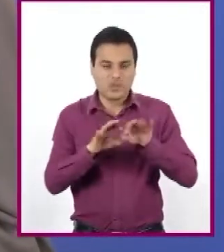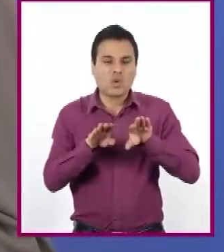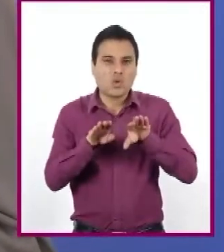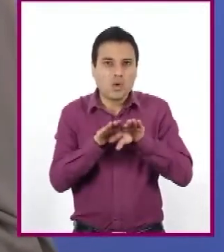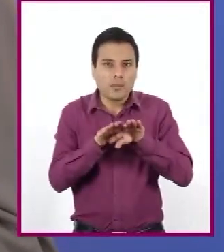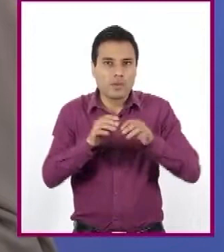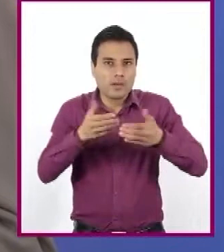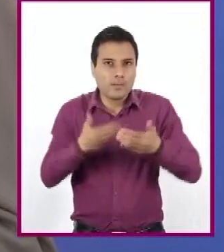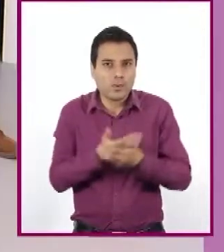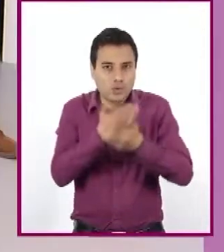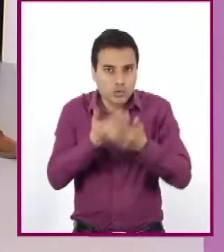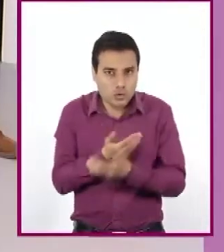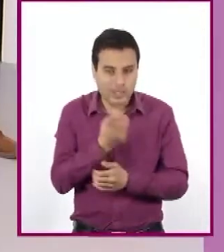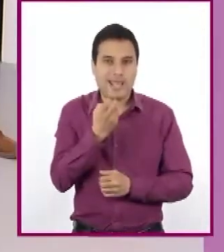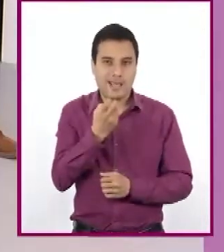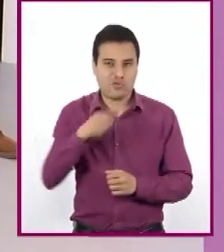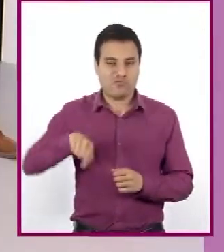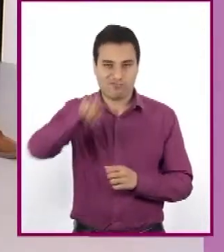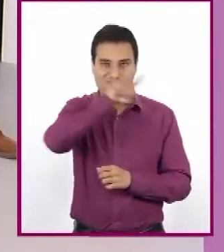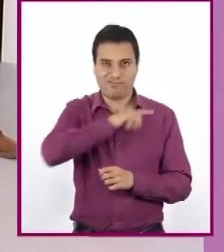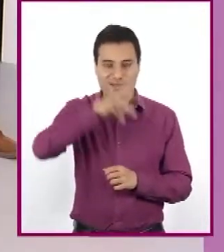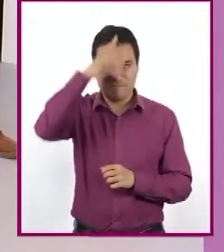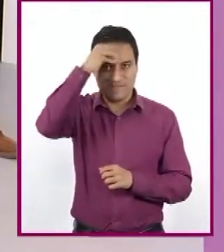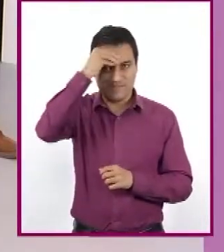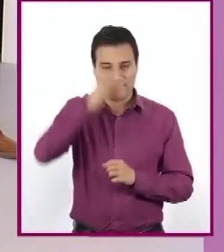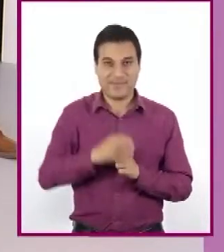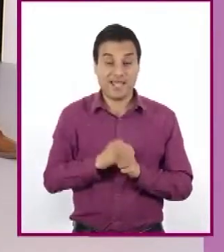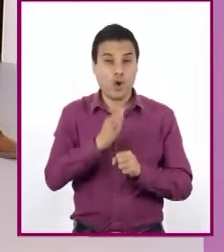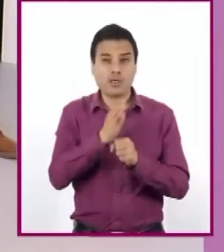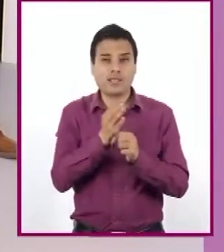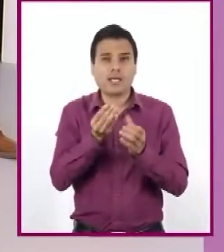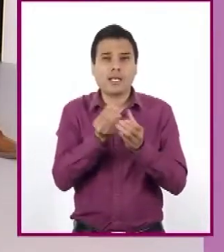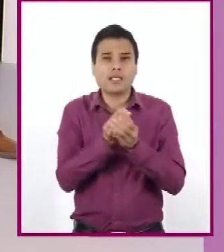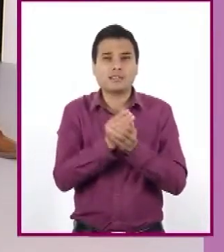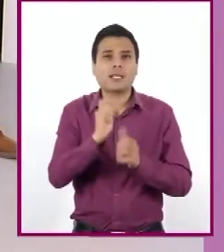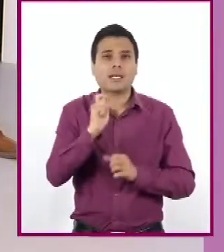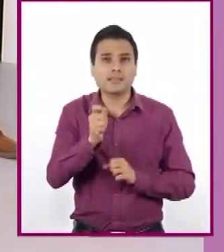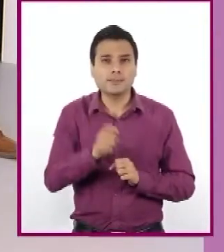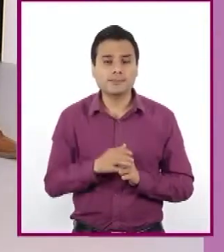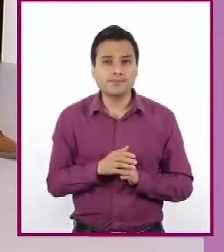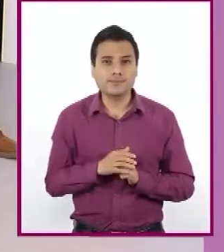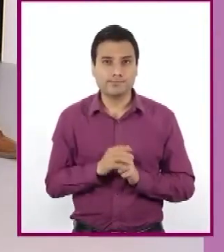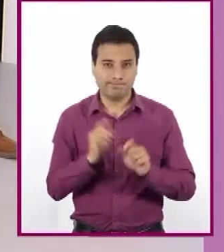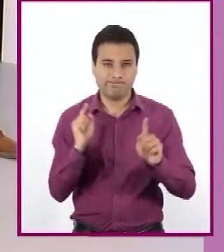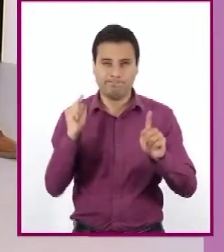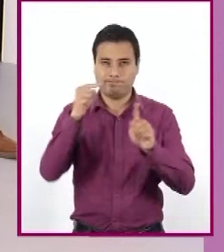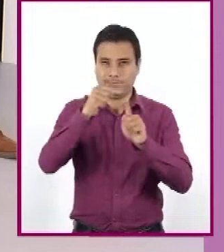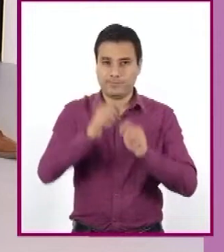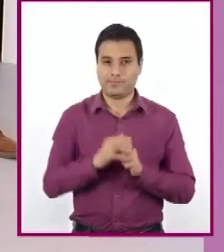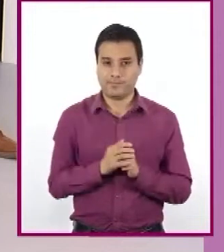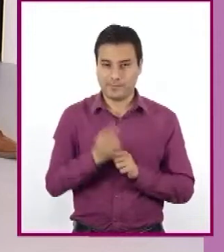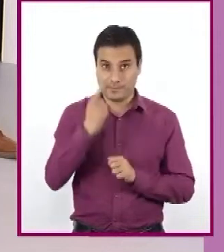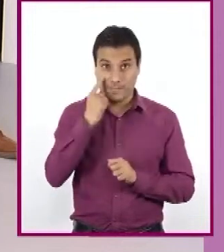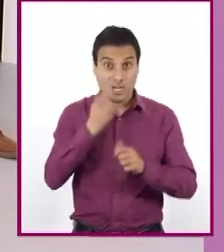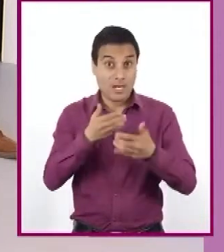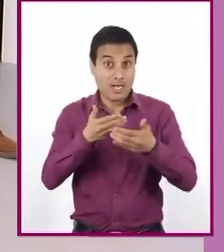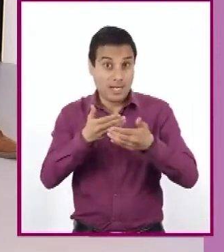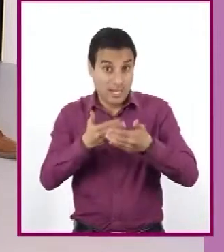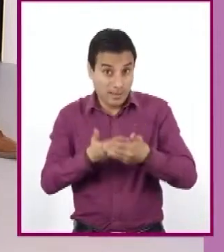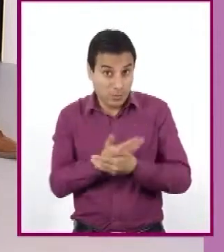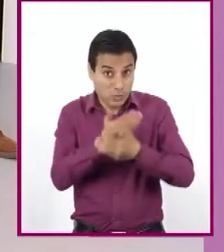evolución. Concretamente, en esta sesión trabajaremos el propósito de distinguir entre reproducción sexual y